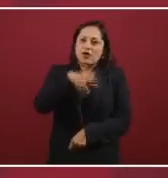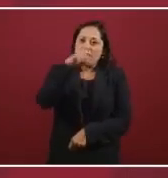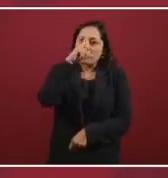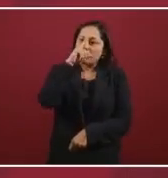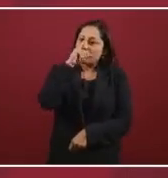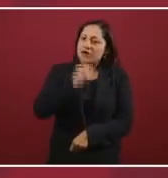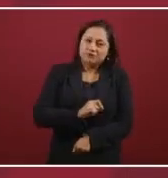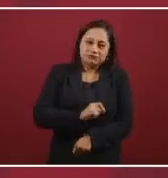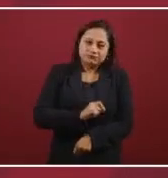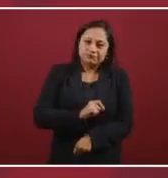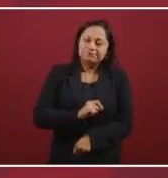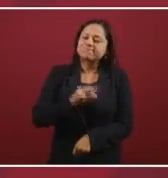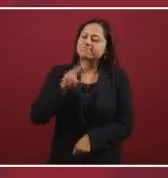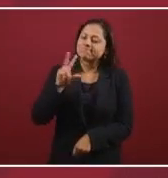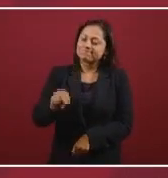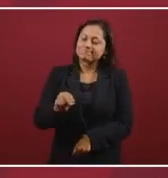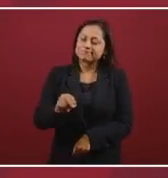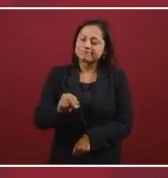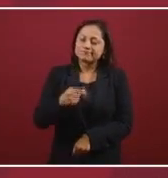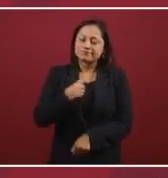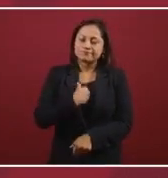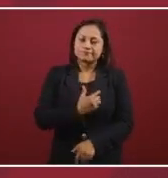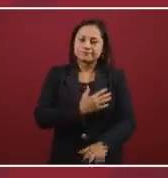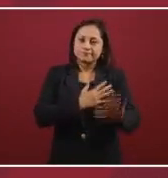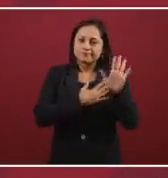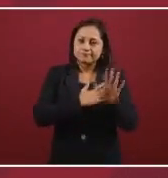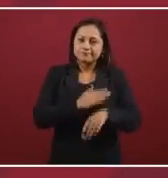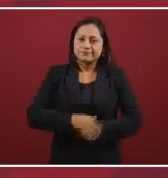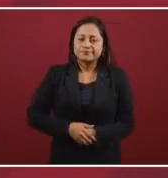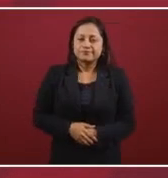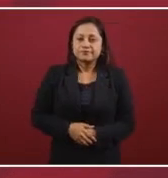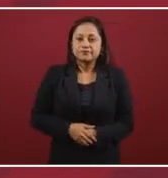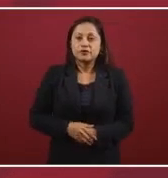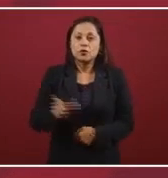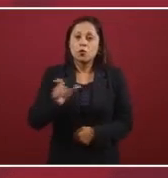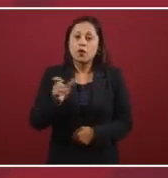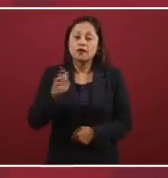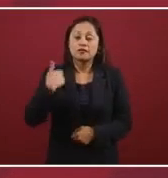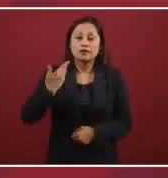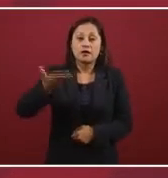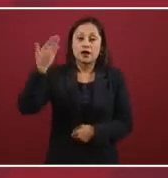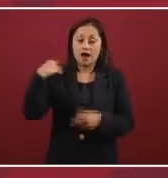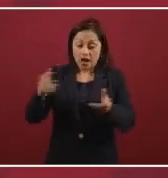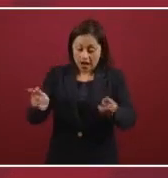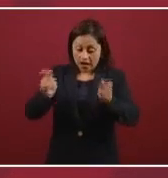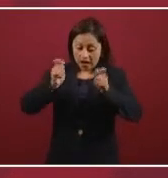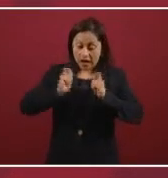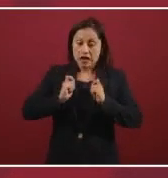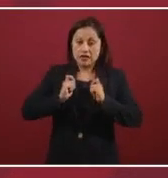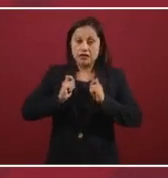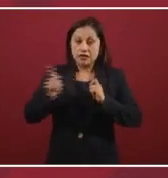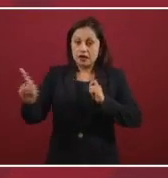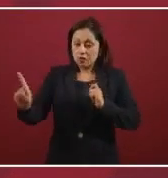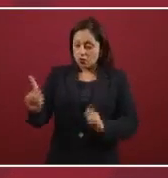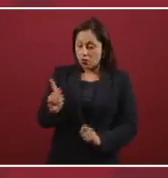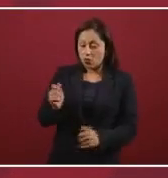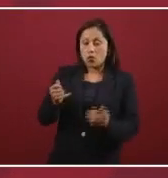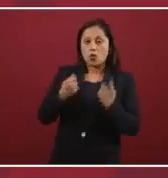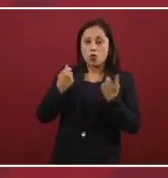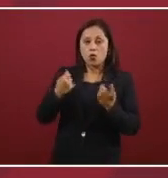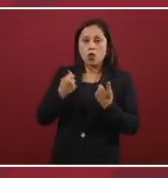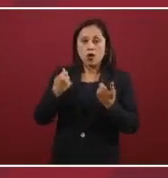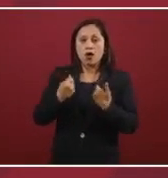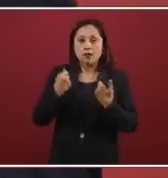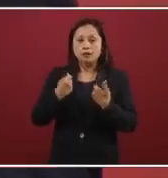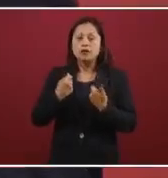Lo que me dijo un joven el día que tomé posición, que iba yo trasladándome al